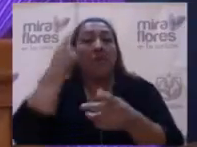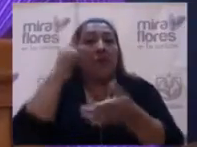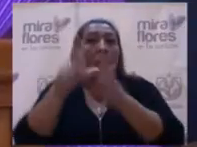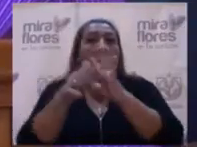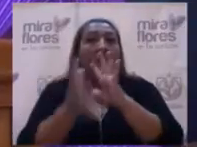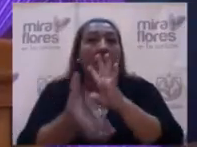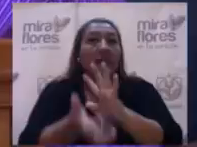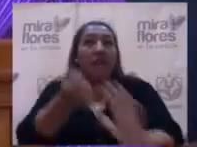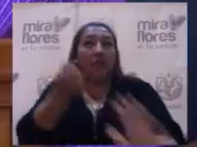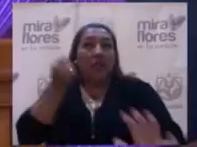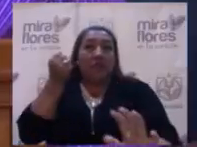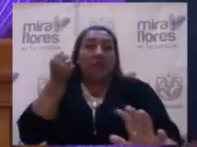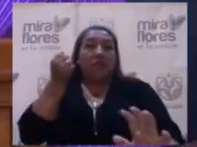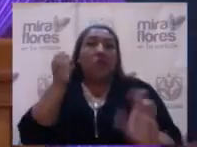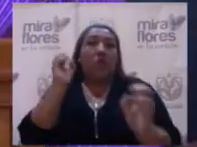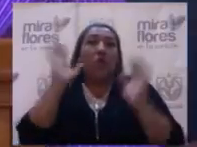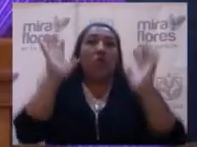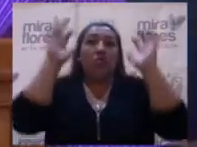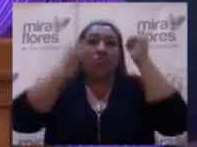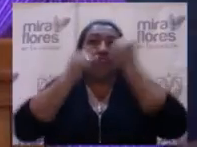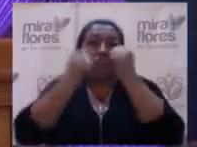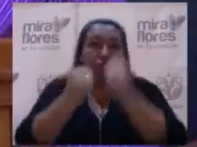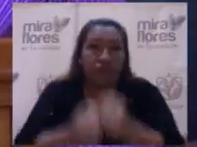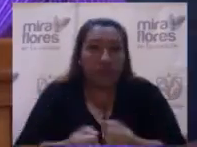quitar o destruir.